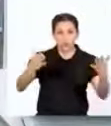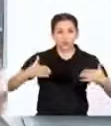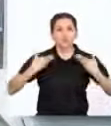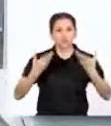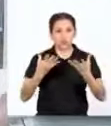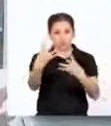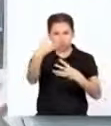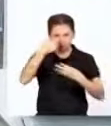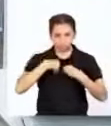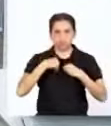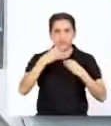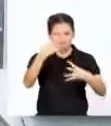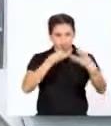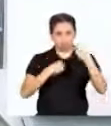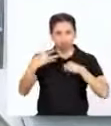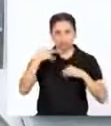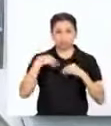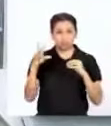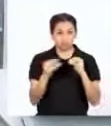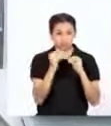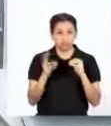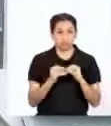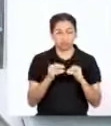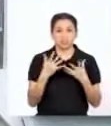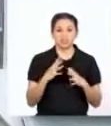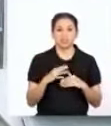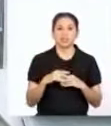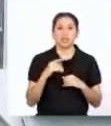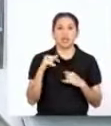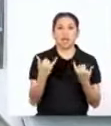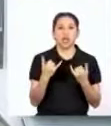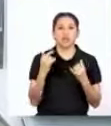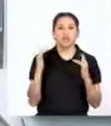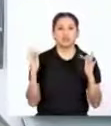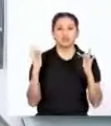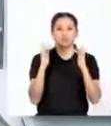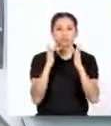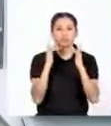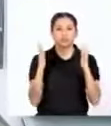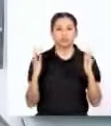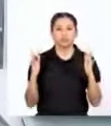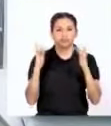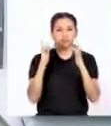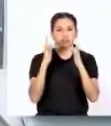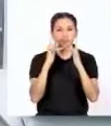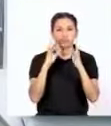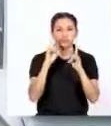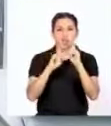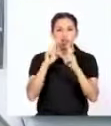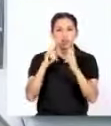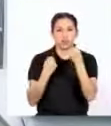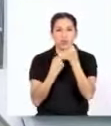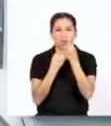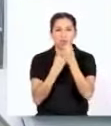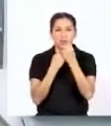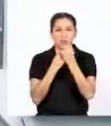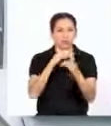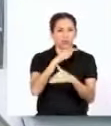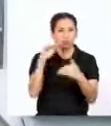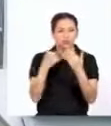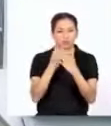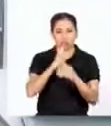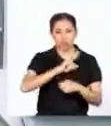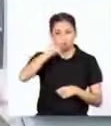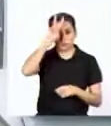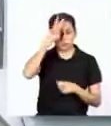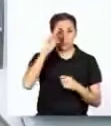contribuir con algunas ideas creativas para completar este paso. Estamos recibiendo contribuciones de todo el